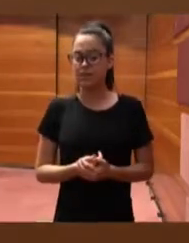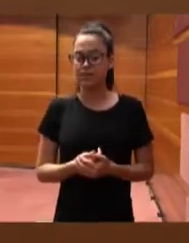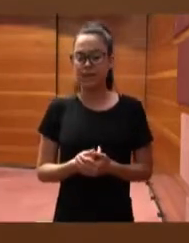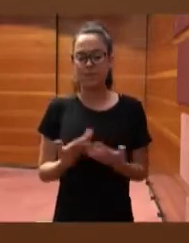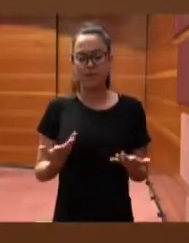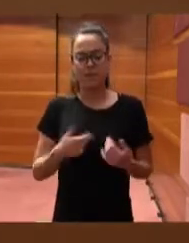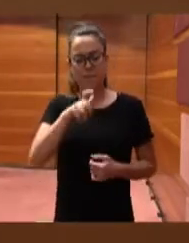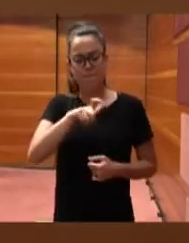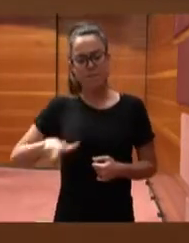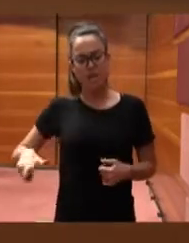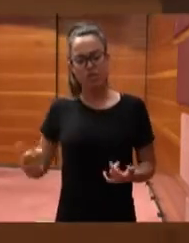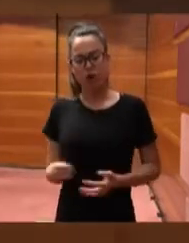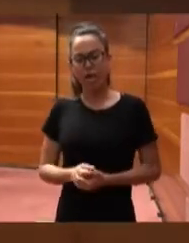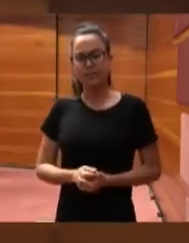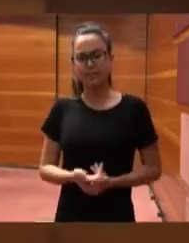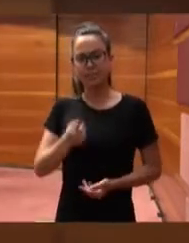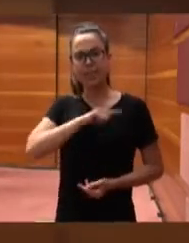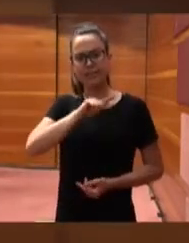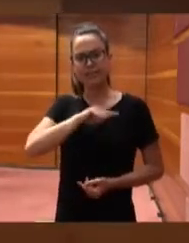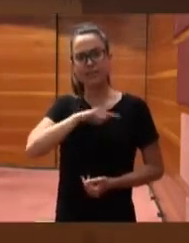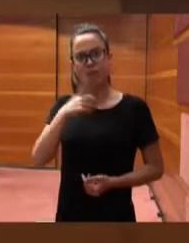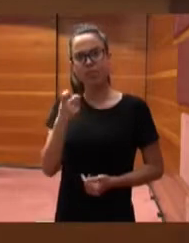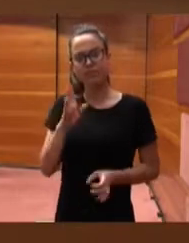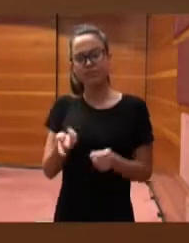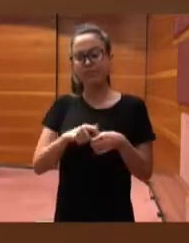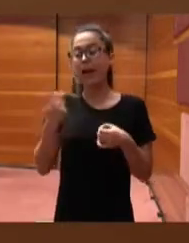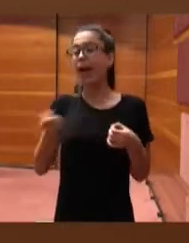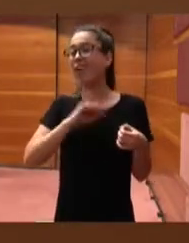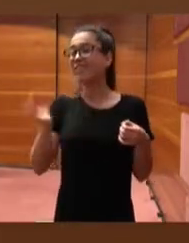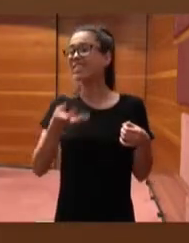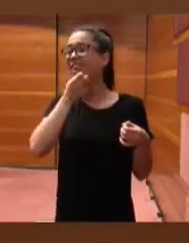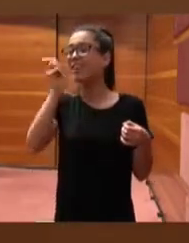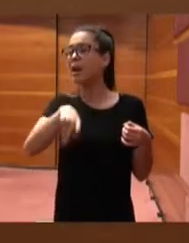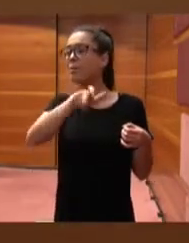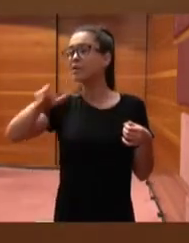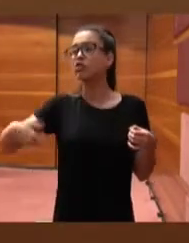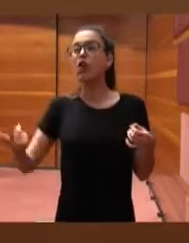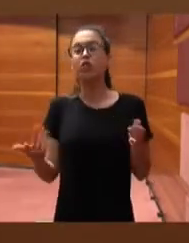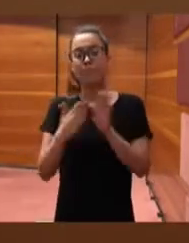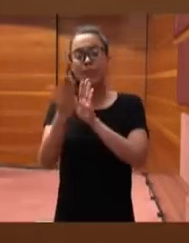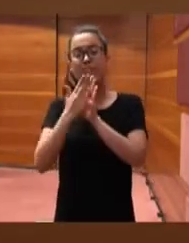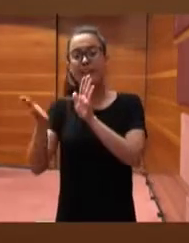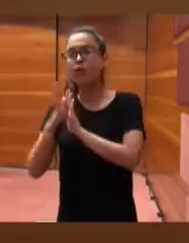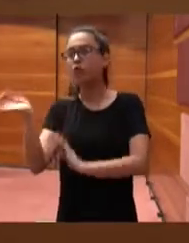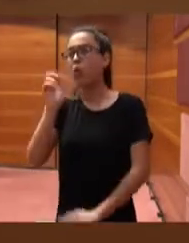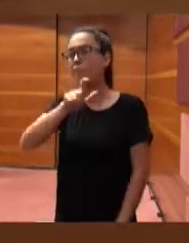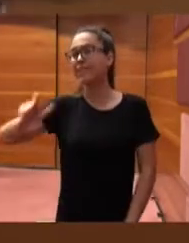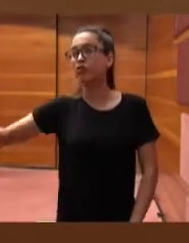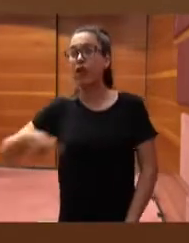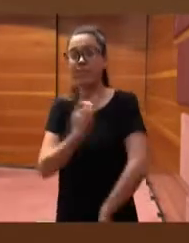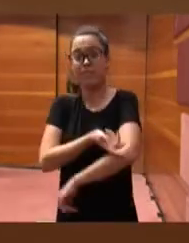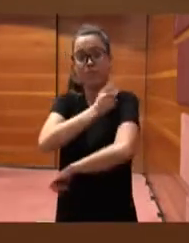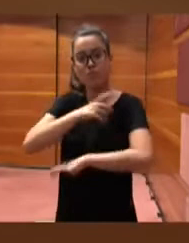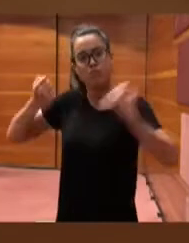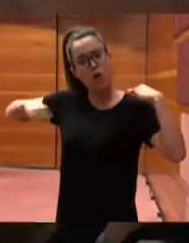sentires. ¿A quién le afecta un polideportivo? ¿Al que vive en el barrio? ¿A los deportistas? ¿A los que van a